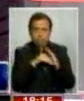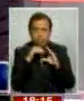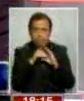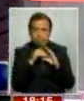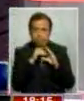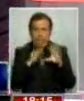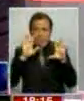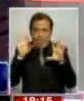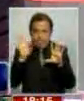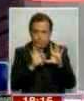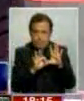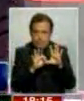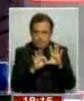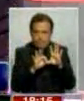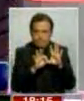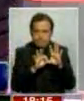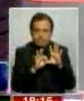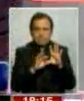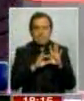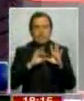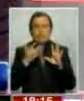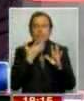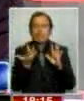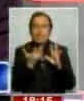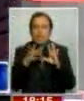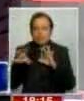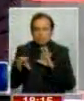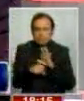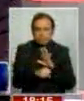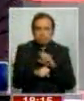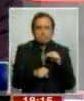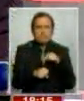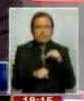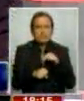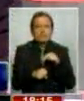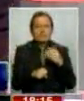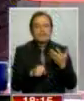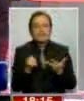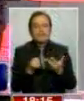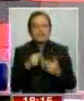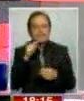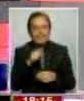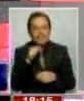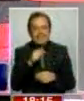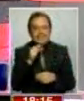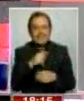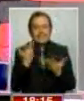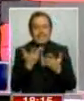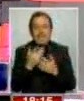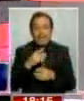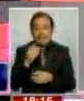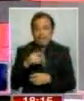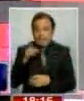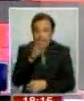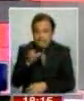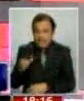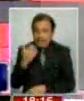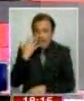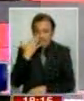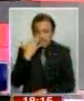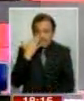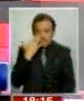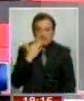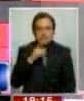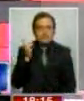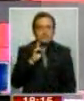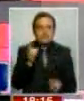10% de su renta. ¿Y por qué se les retiene? ¿Tú sabes por qué se les retiene? Justamente porque se prevé que las personas en abril no